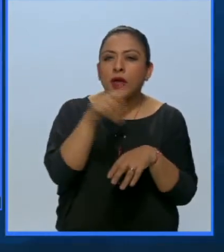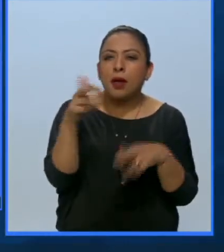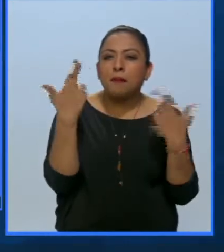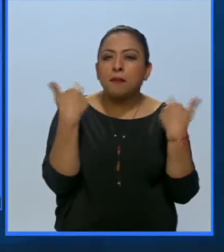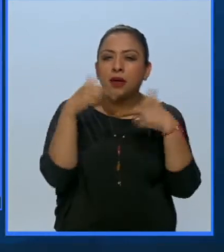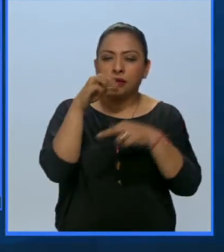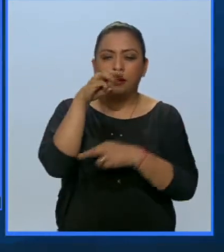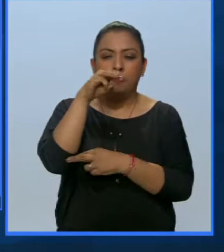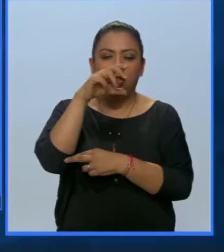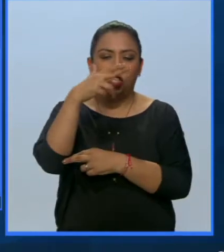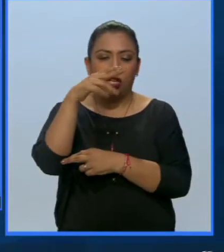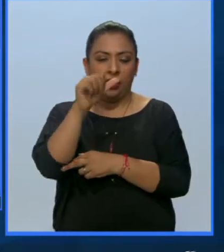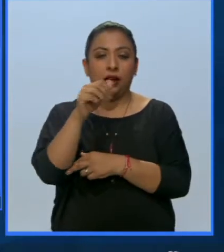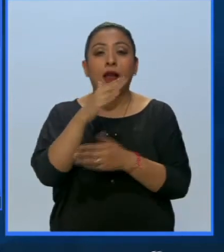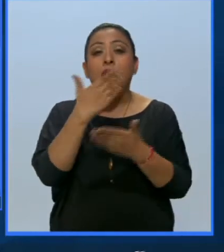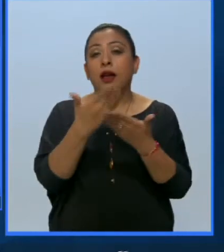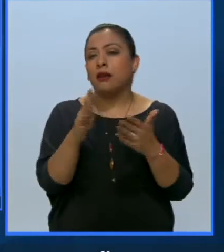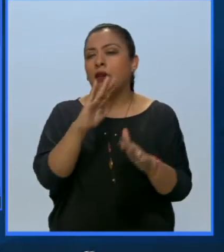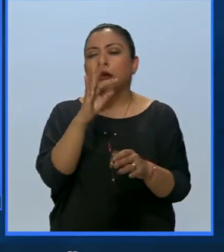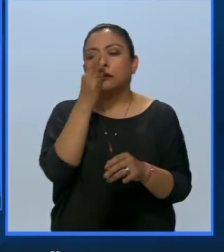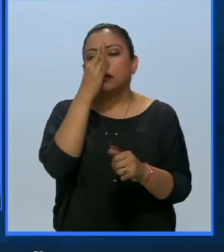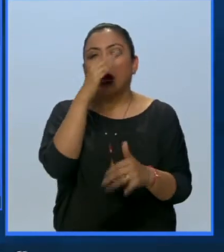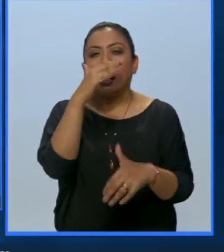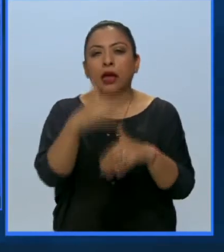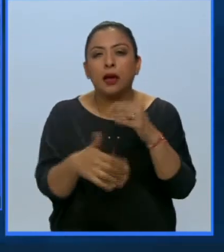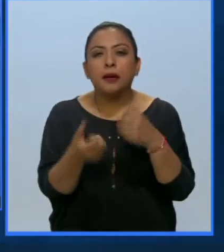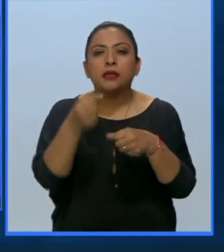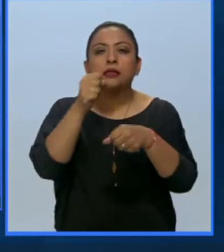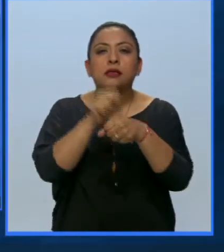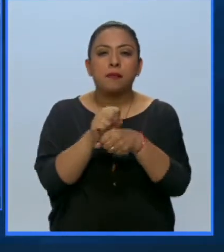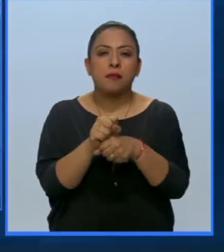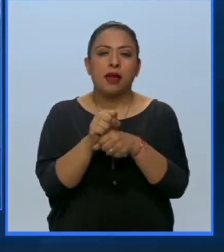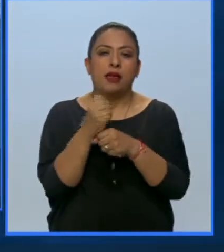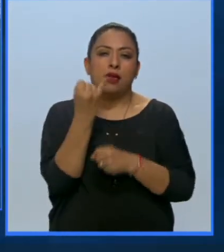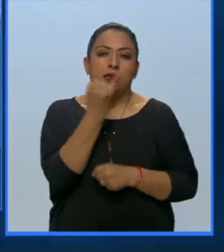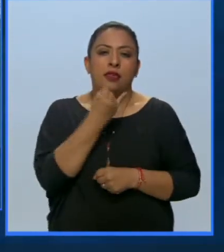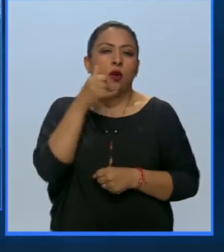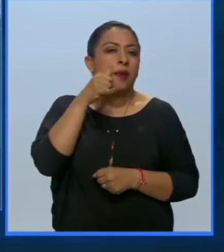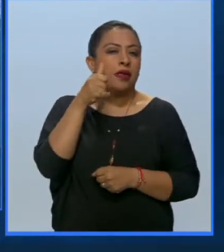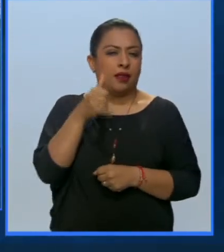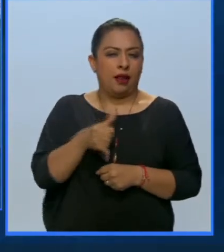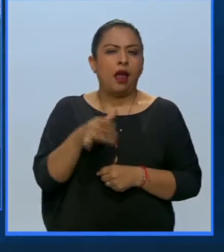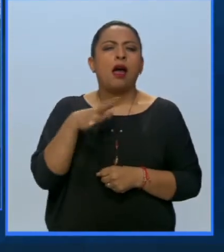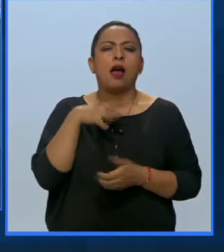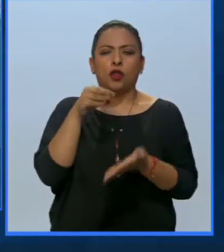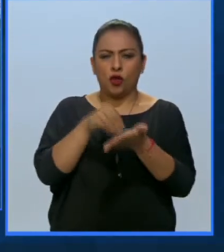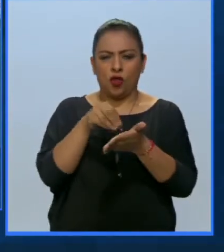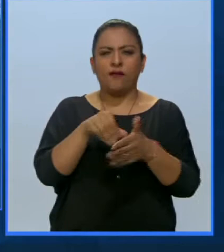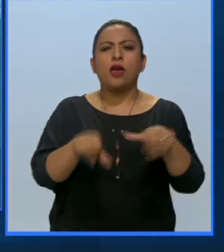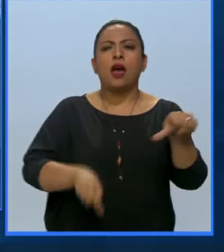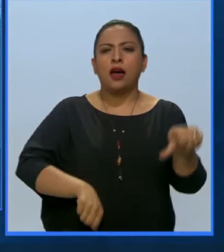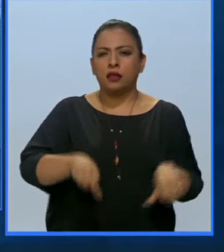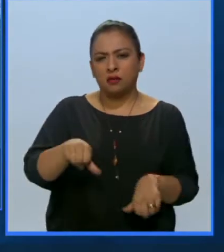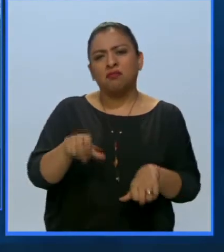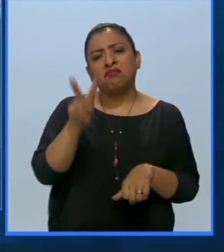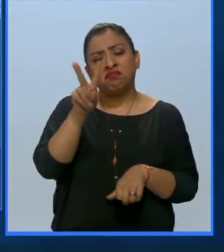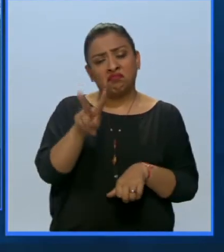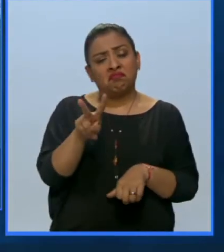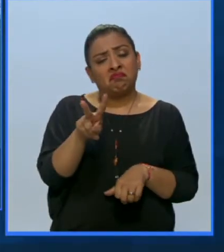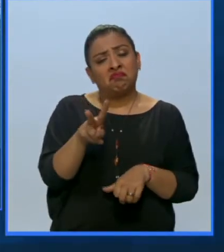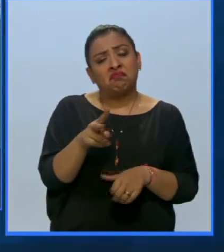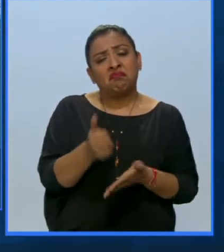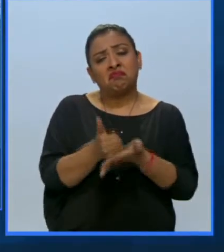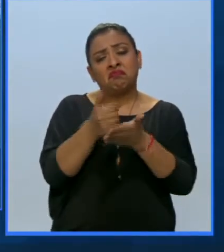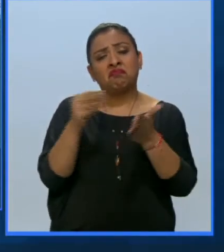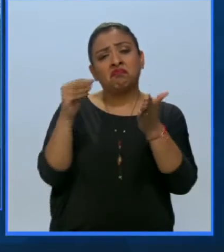Michelena. Y entró a la recta final la Semana de la Lengua Italiana. Todavía hay actividades que vale la pena tener en la